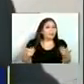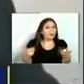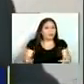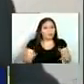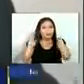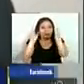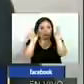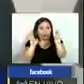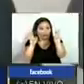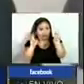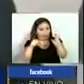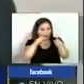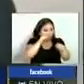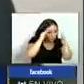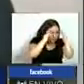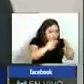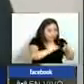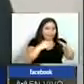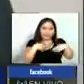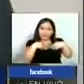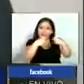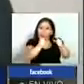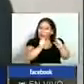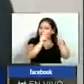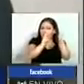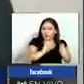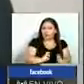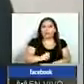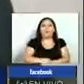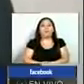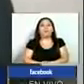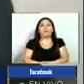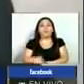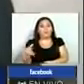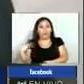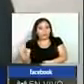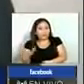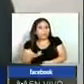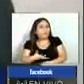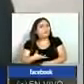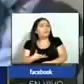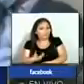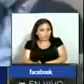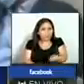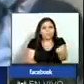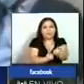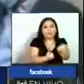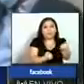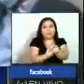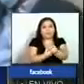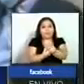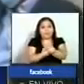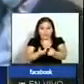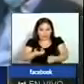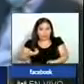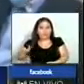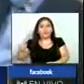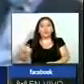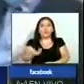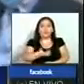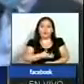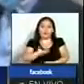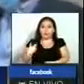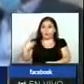tema de salud y por lo tanto nosotros vamos a apoyarlo. Y nosotros, pues como lo